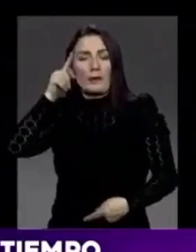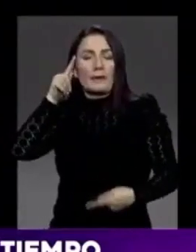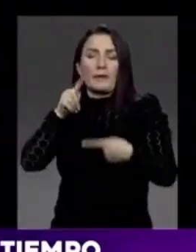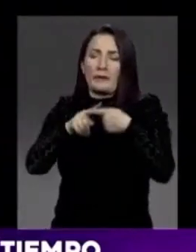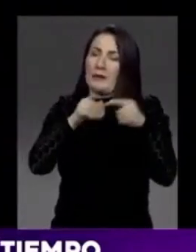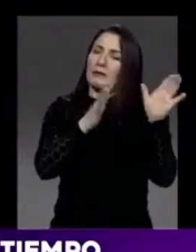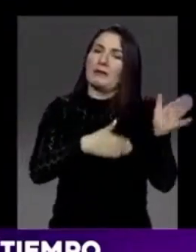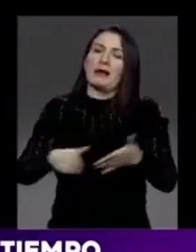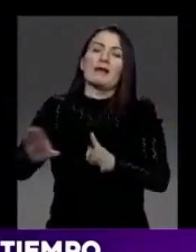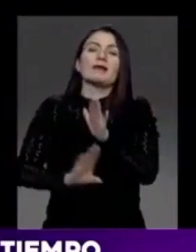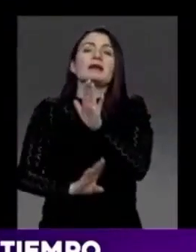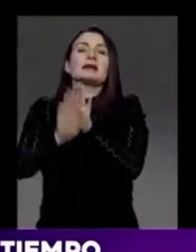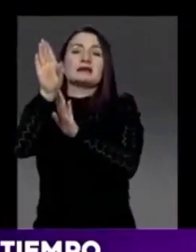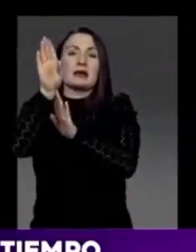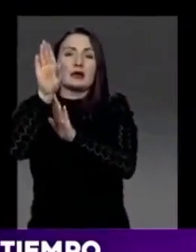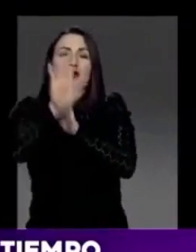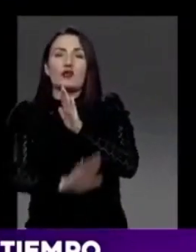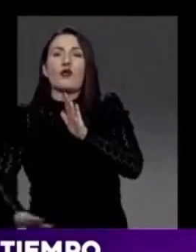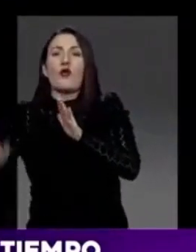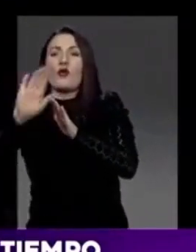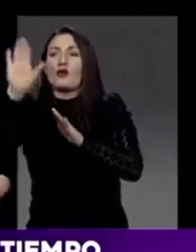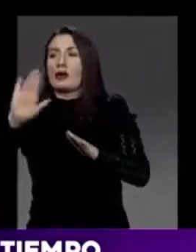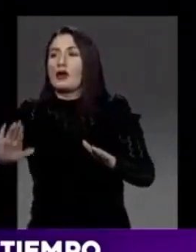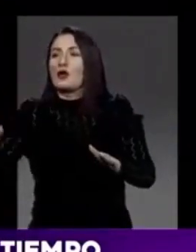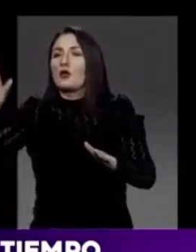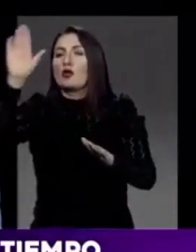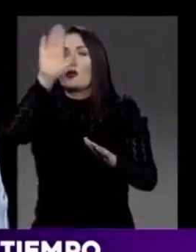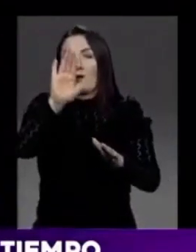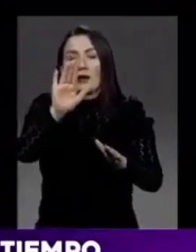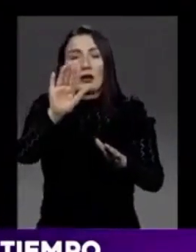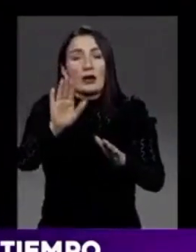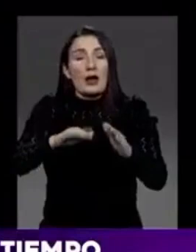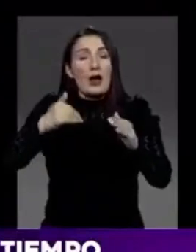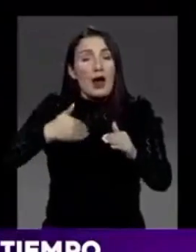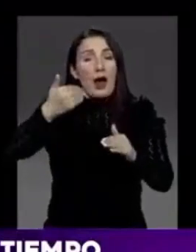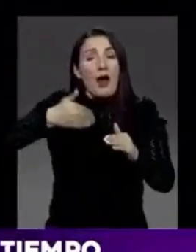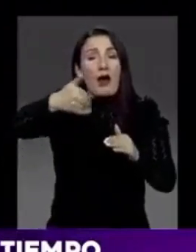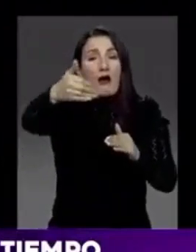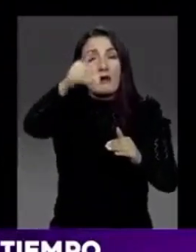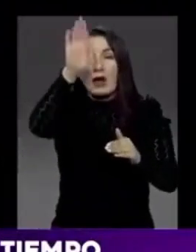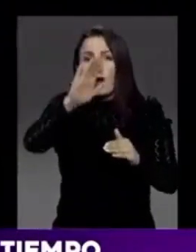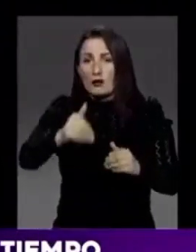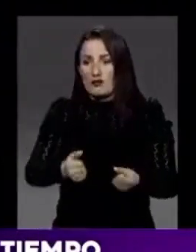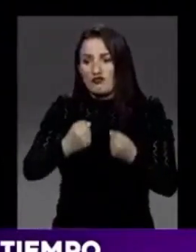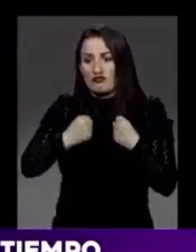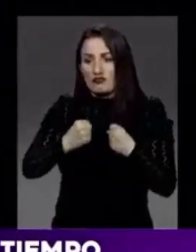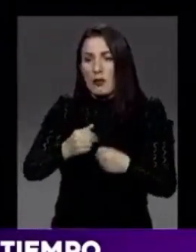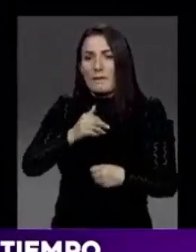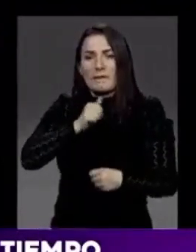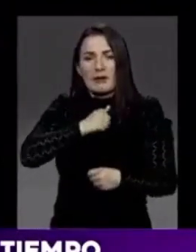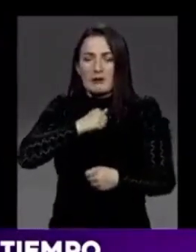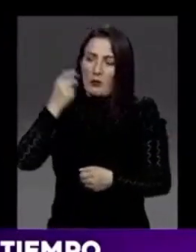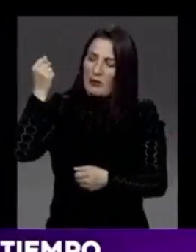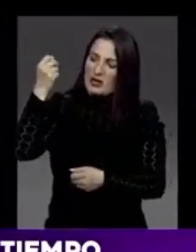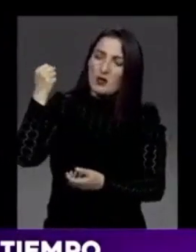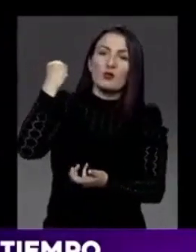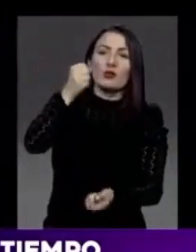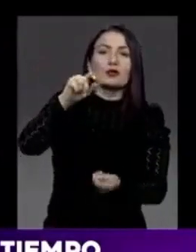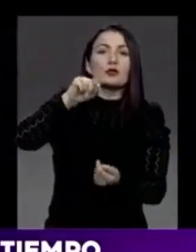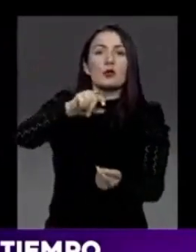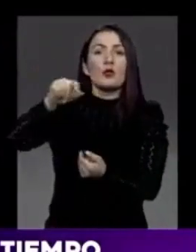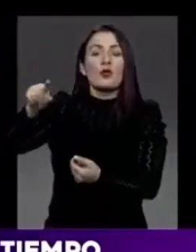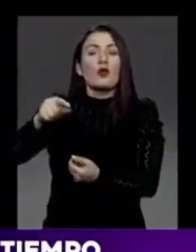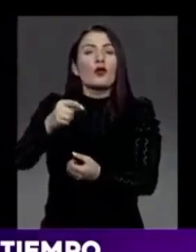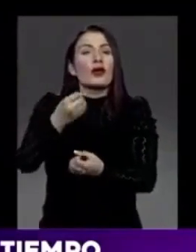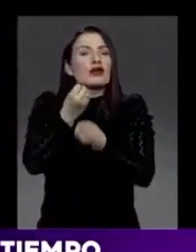en el plan de desarrollo de a nivel regional no hay otra manera de avanzar en las regiones si no hay autonomía a nivel presupuestal a nivel de ejecución infraestructura